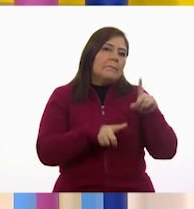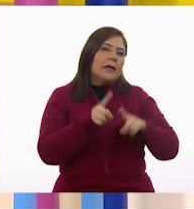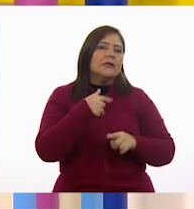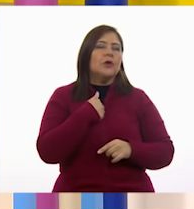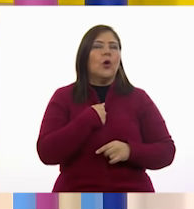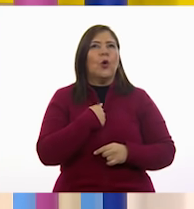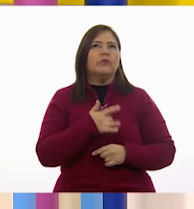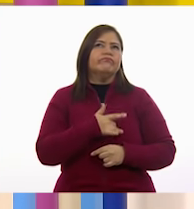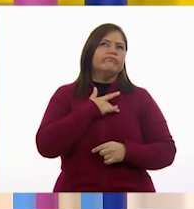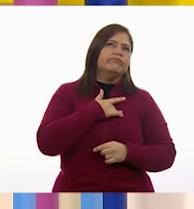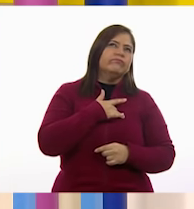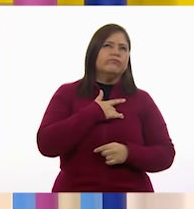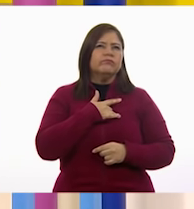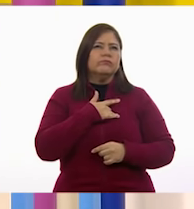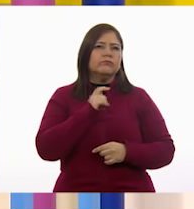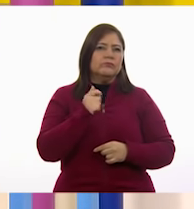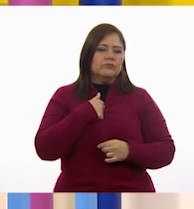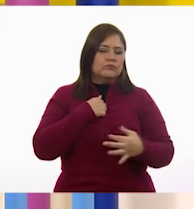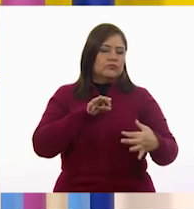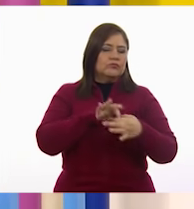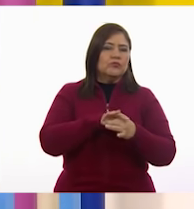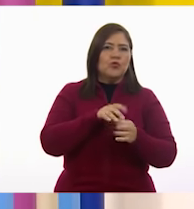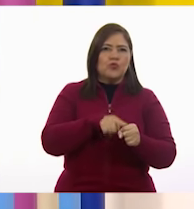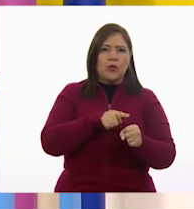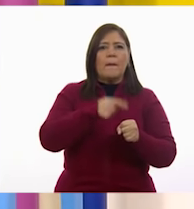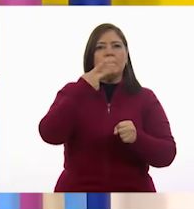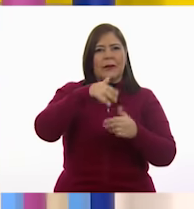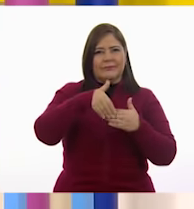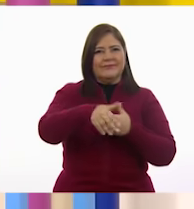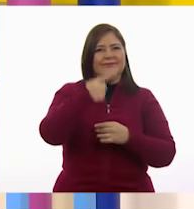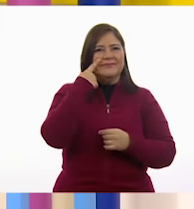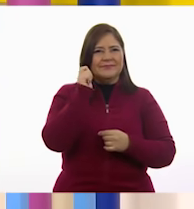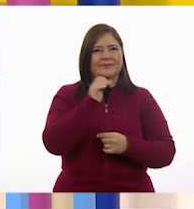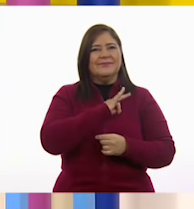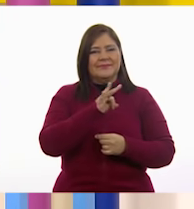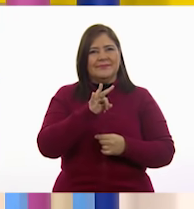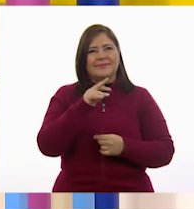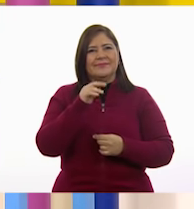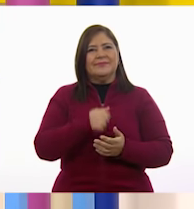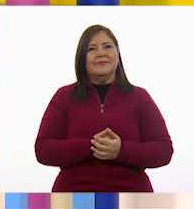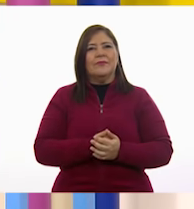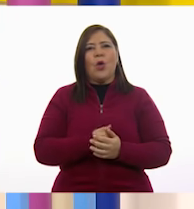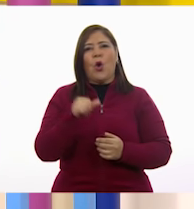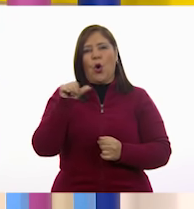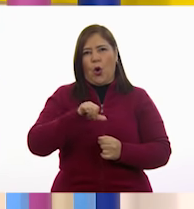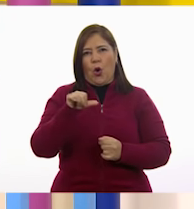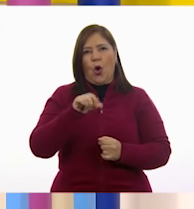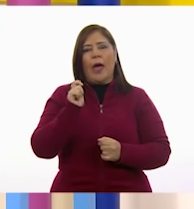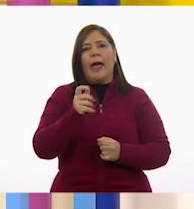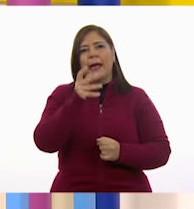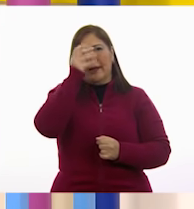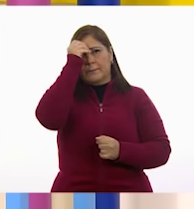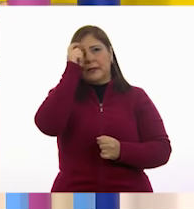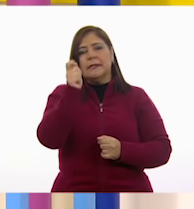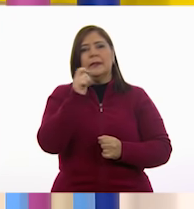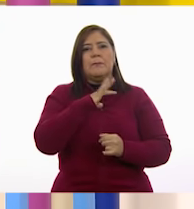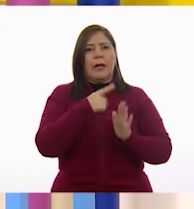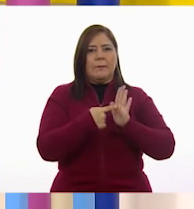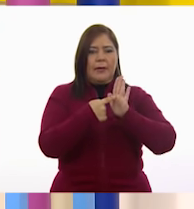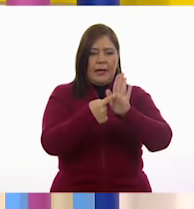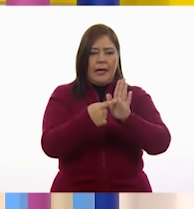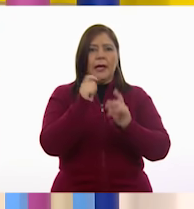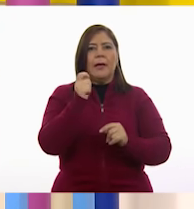los colores que también puedo representar, pero eso lo vamos a ver más adelante. Entonces, bueno... Por el día de hoy aprendimos cómo representar